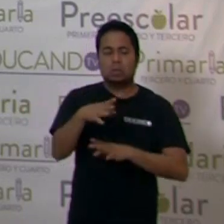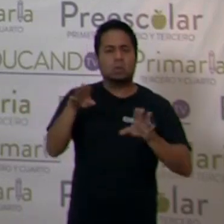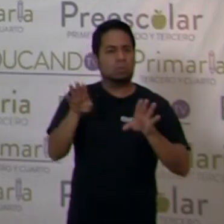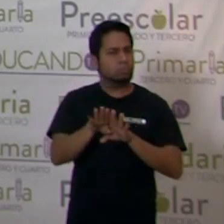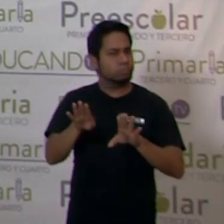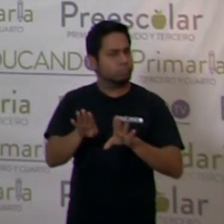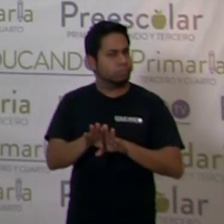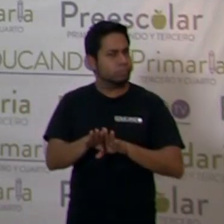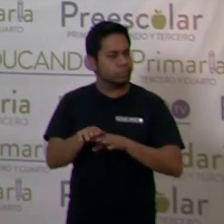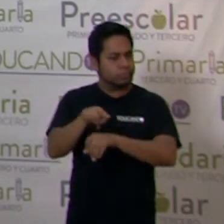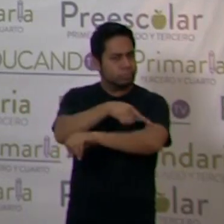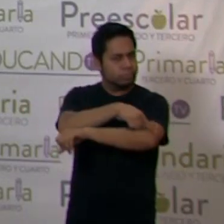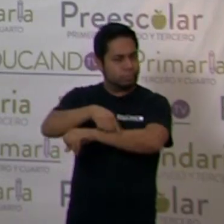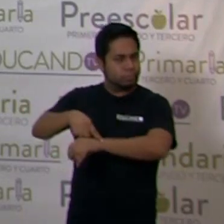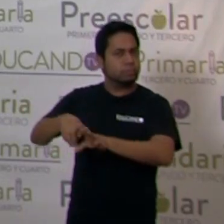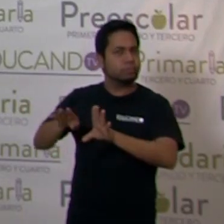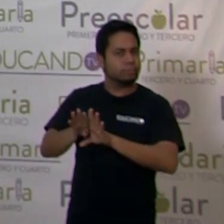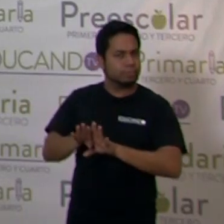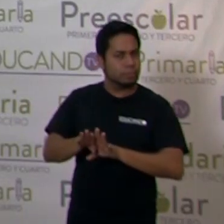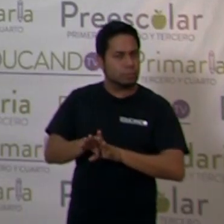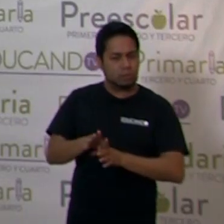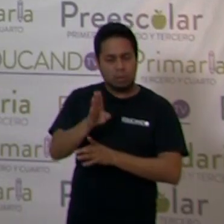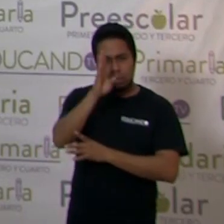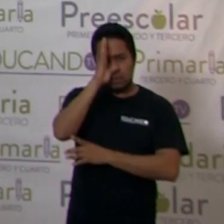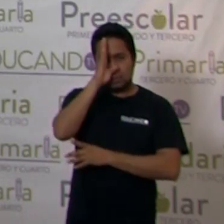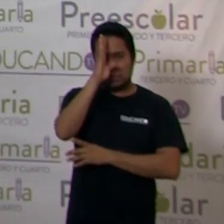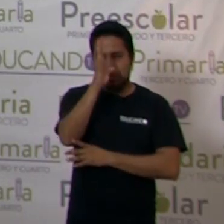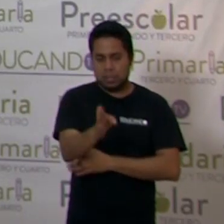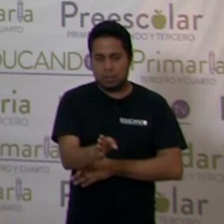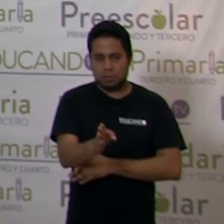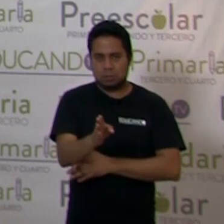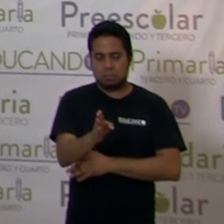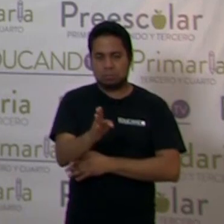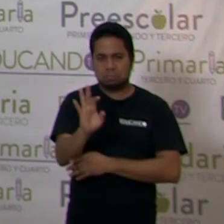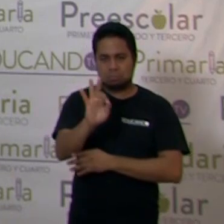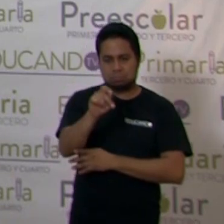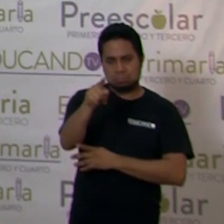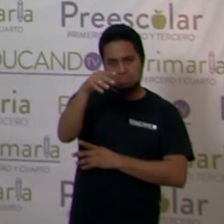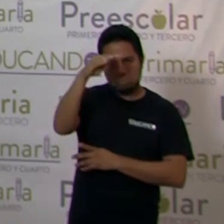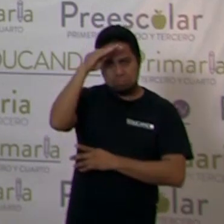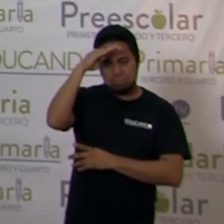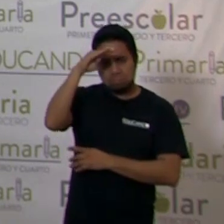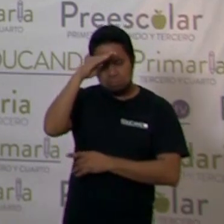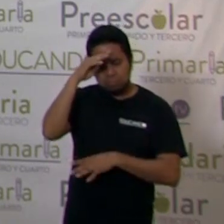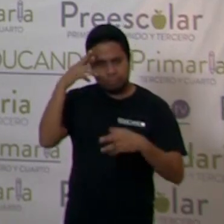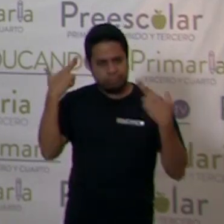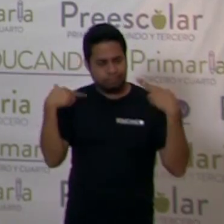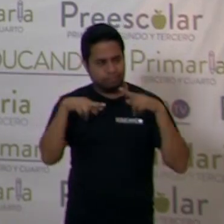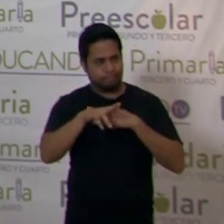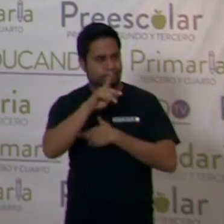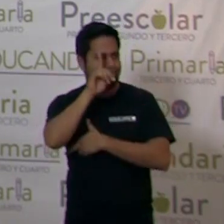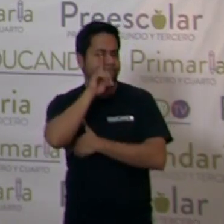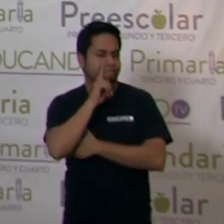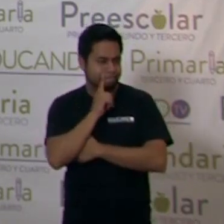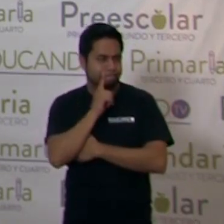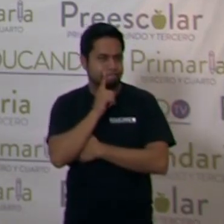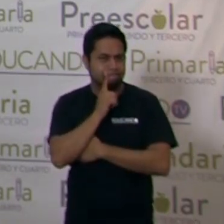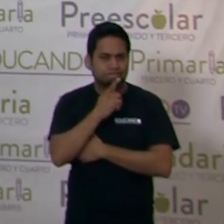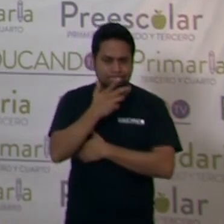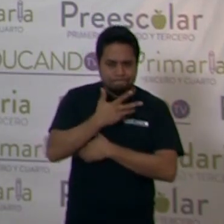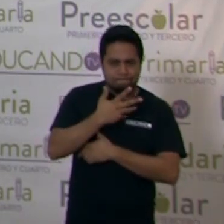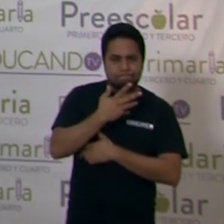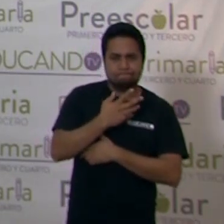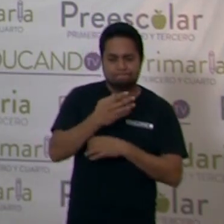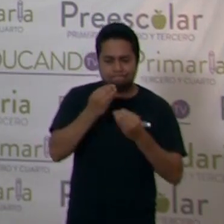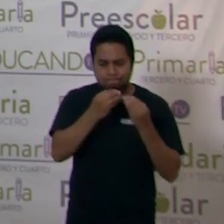sus lados rectos y te has de preguntar maestra hay muchas figuras con